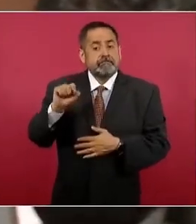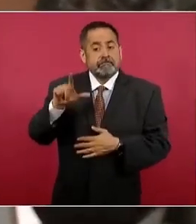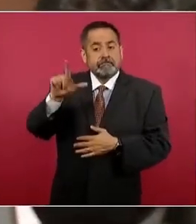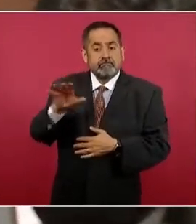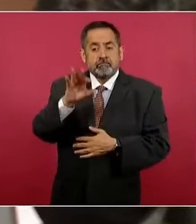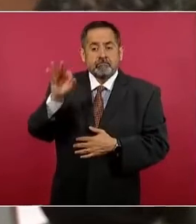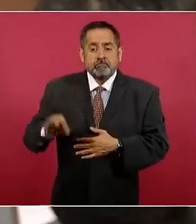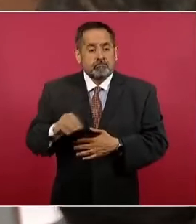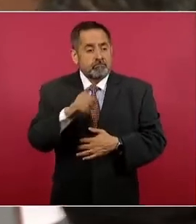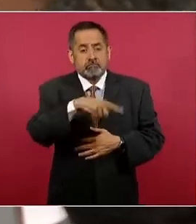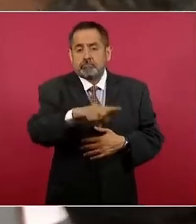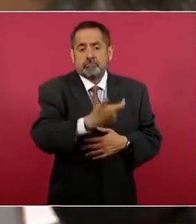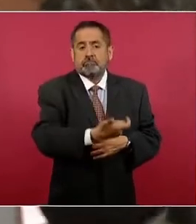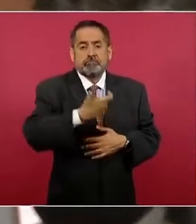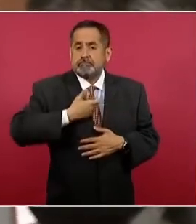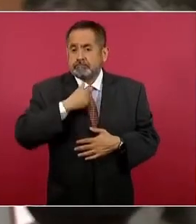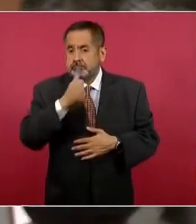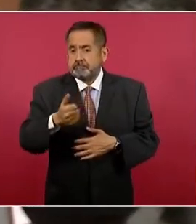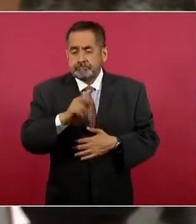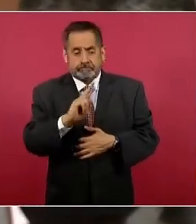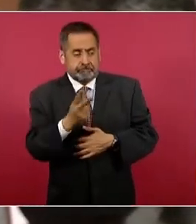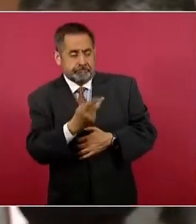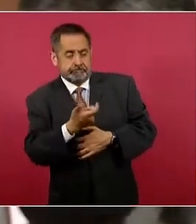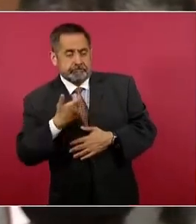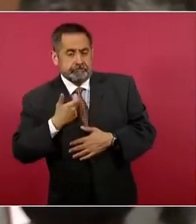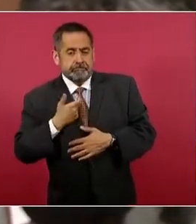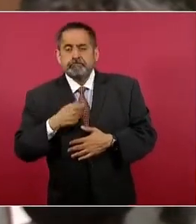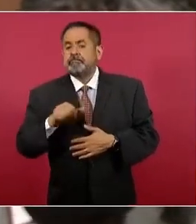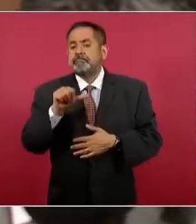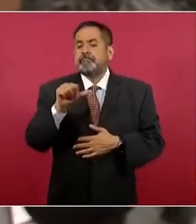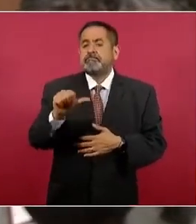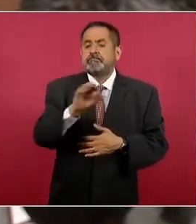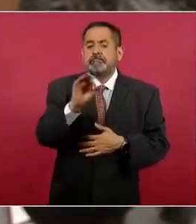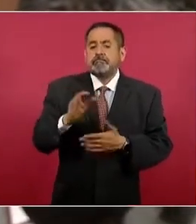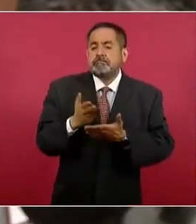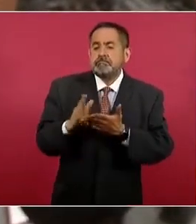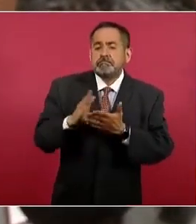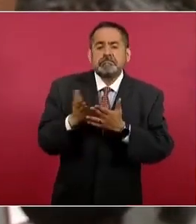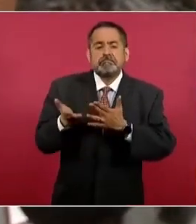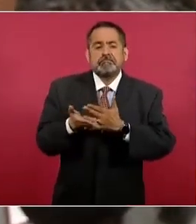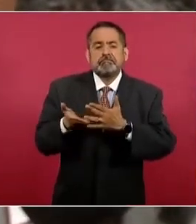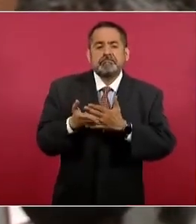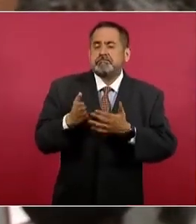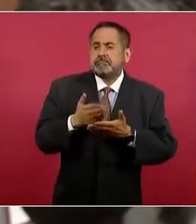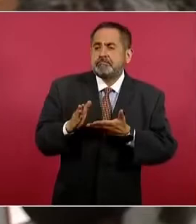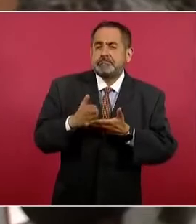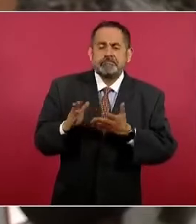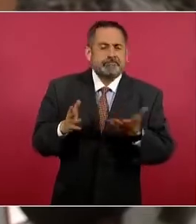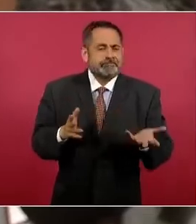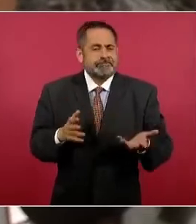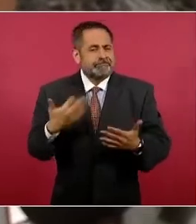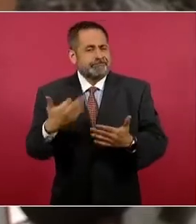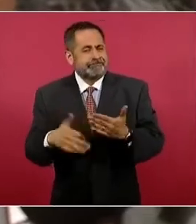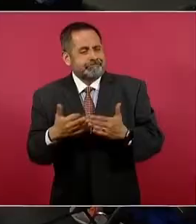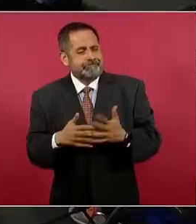que solicitaron en su totalidad y 16% han hecho pagos parciales. En total serían solo del